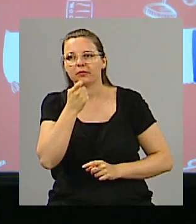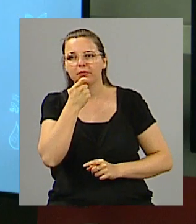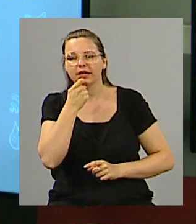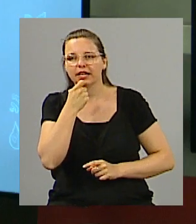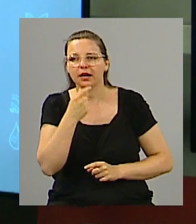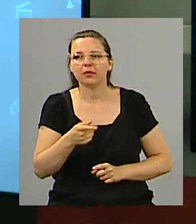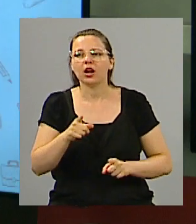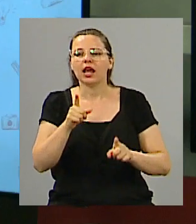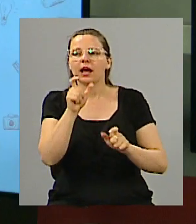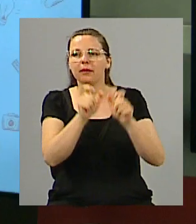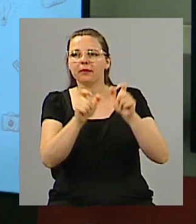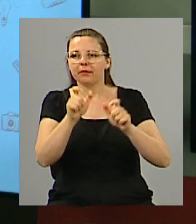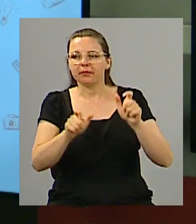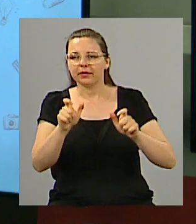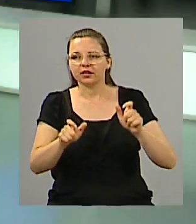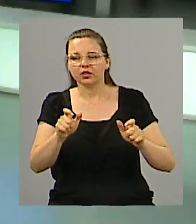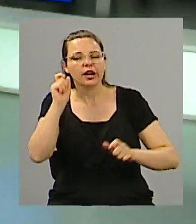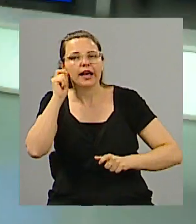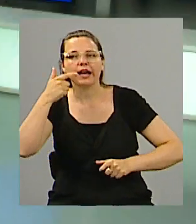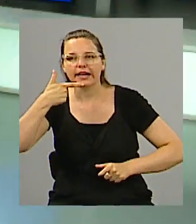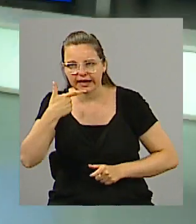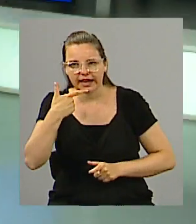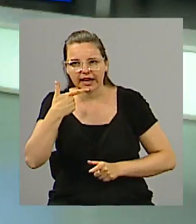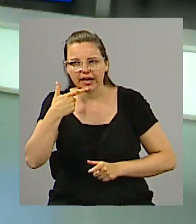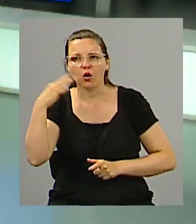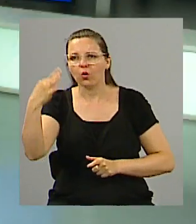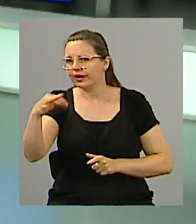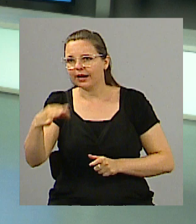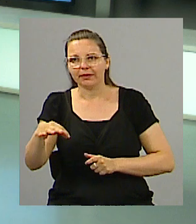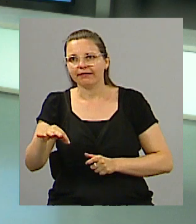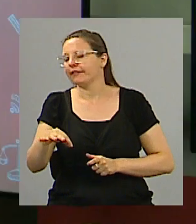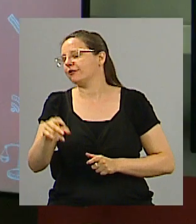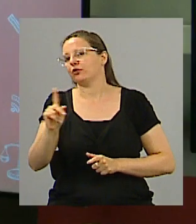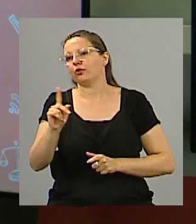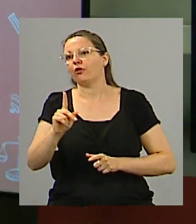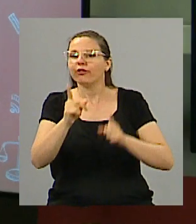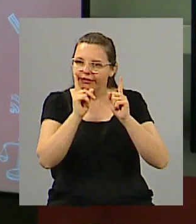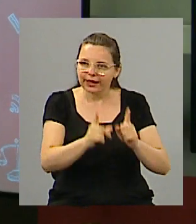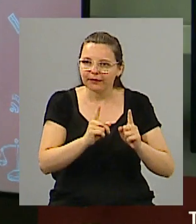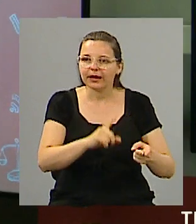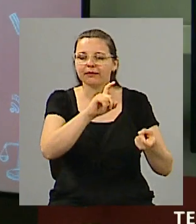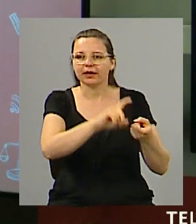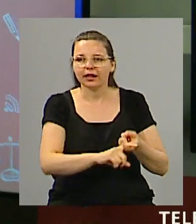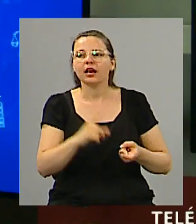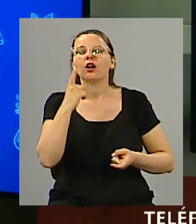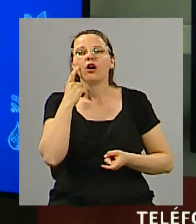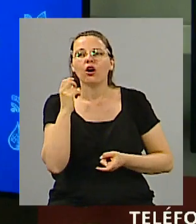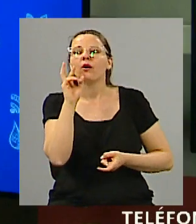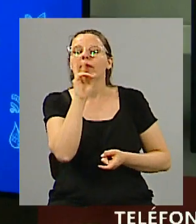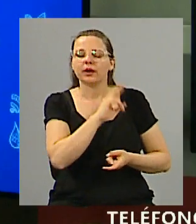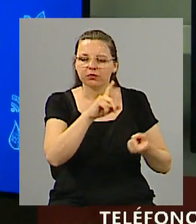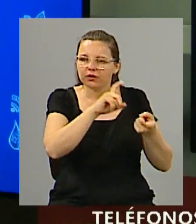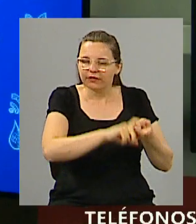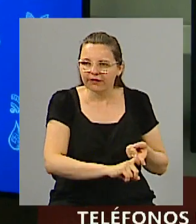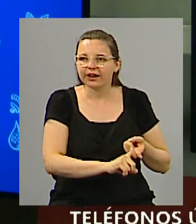quienes transmiten. Que los heterosexuales no, y en realidad incluso cuando se habla de cifras, se habla mucho de que